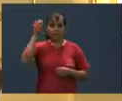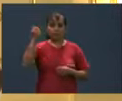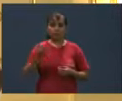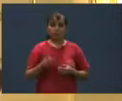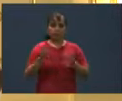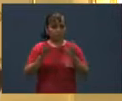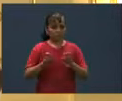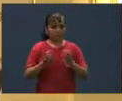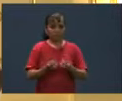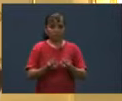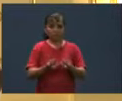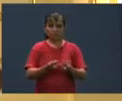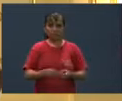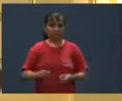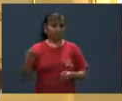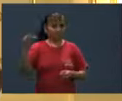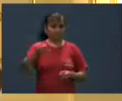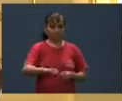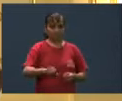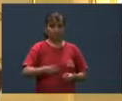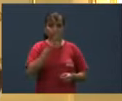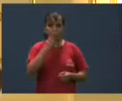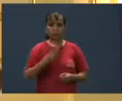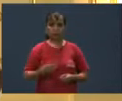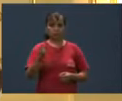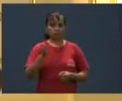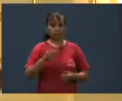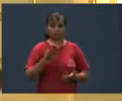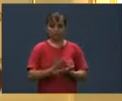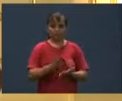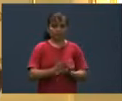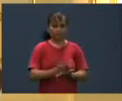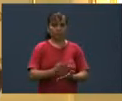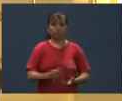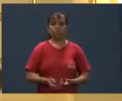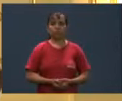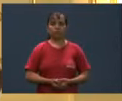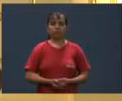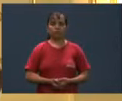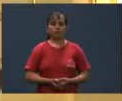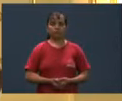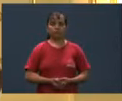generación depravada, unos hijos infieles.